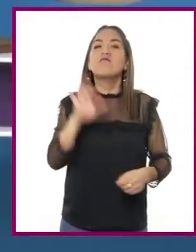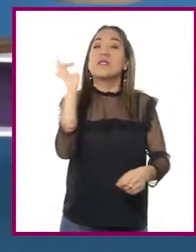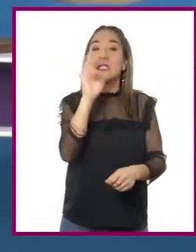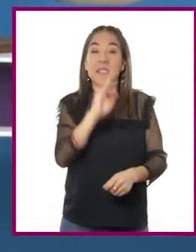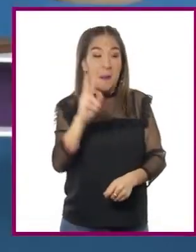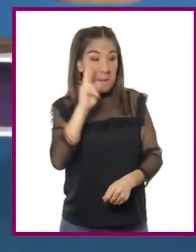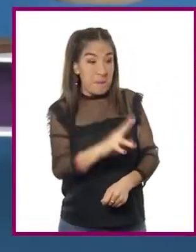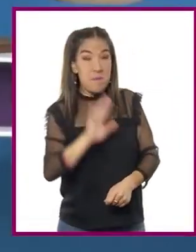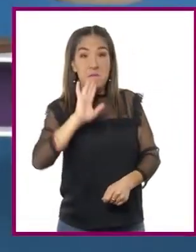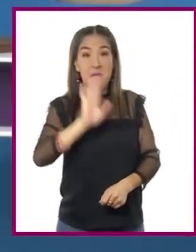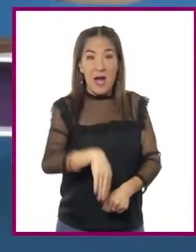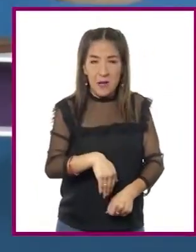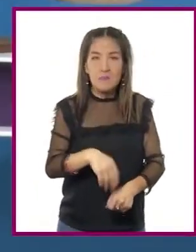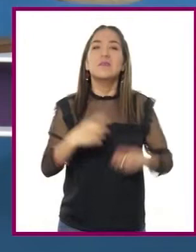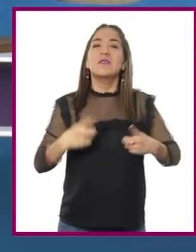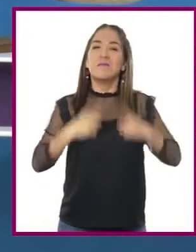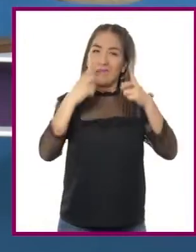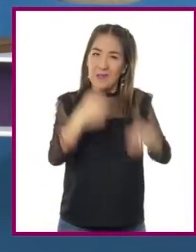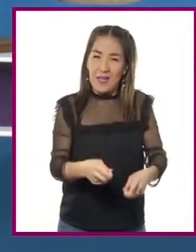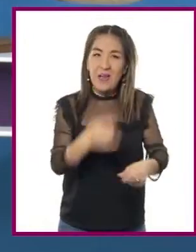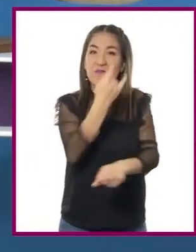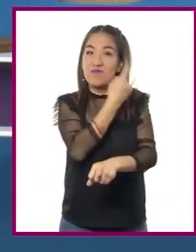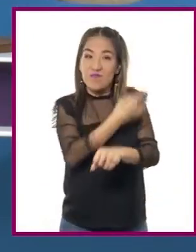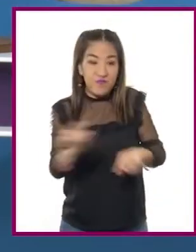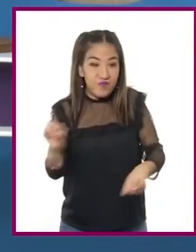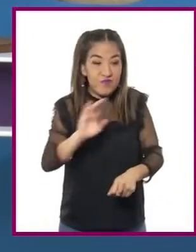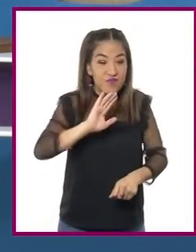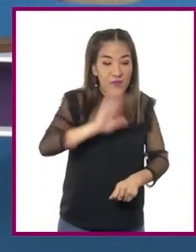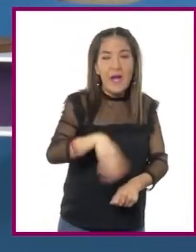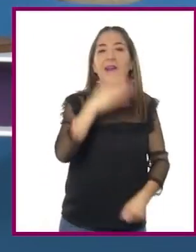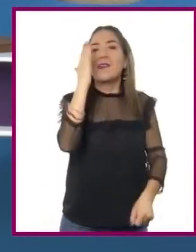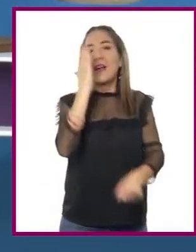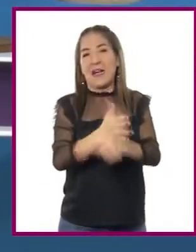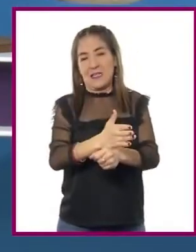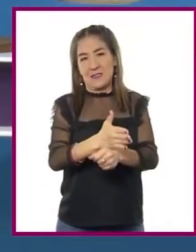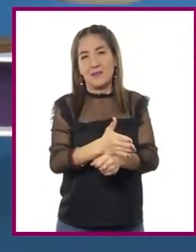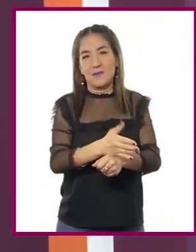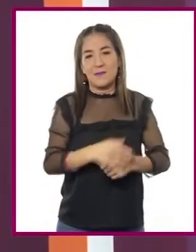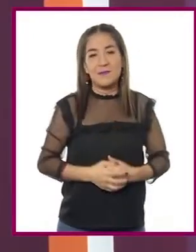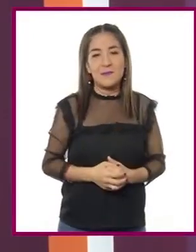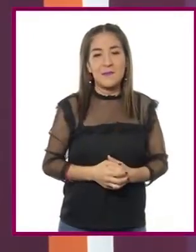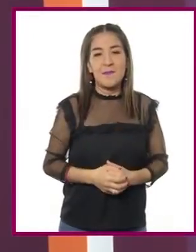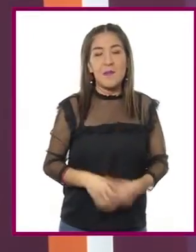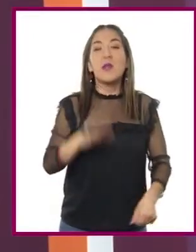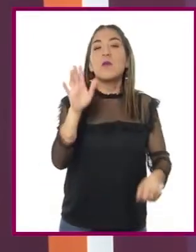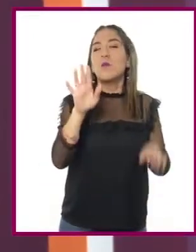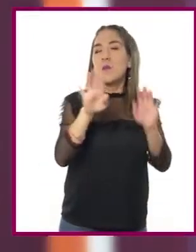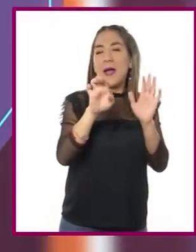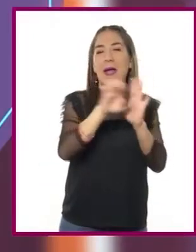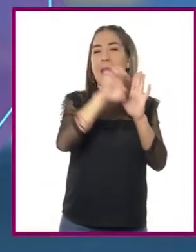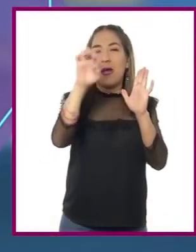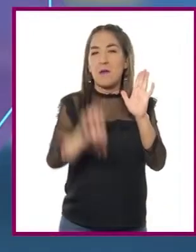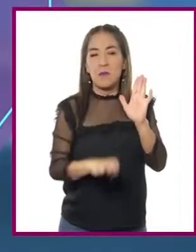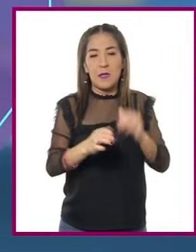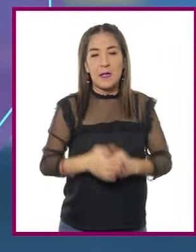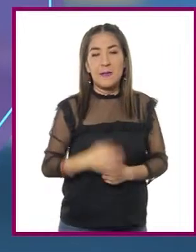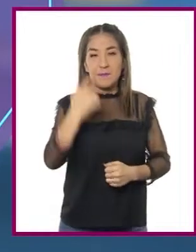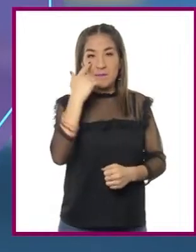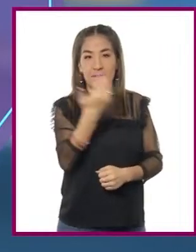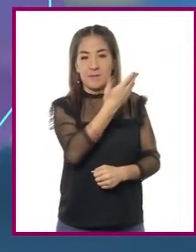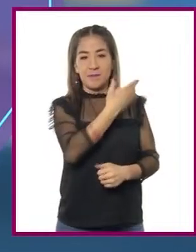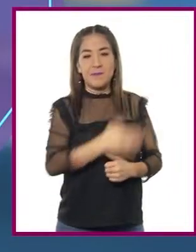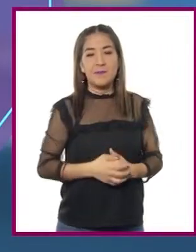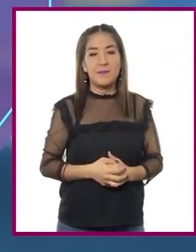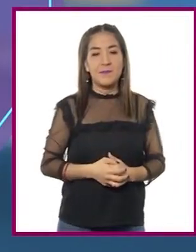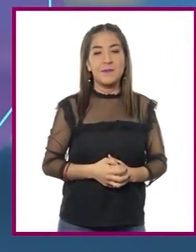sanciones que deben recibir cuando incumplen o se apartan del ordenado por ellos. Por ejemplo, el artículo